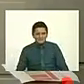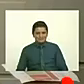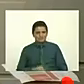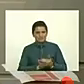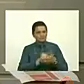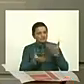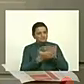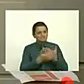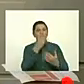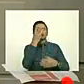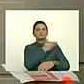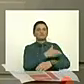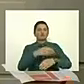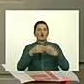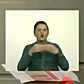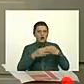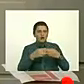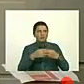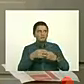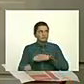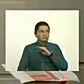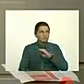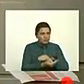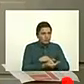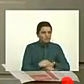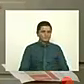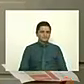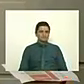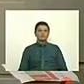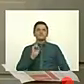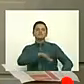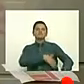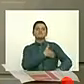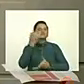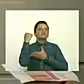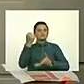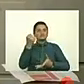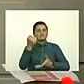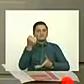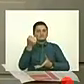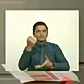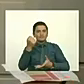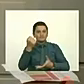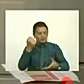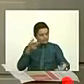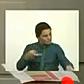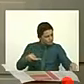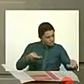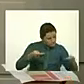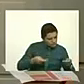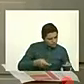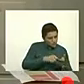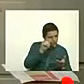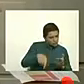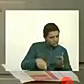millones de dólares de soborno. El Ministerio de Hacienda había rechazado el contrato de estabilidad